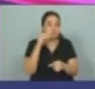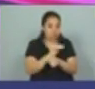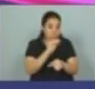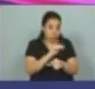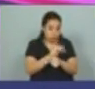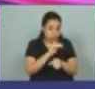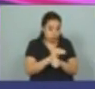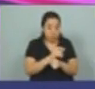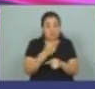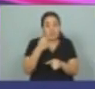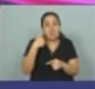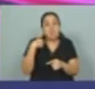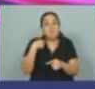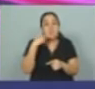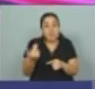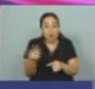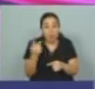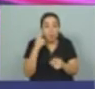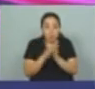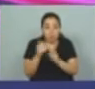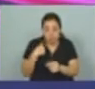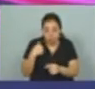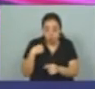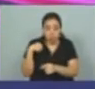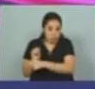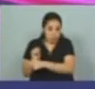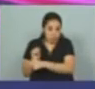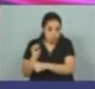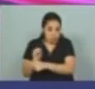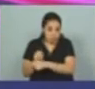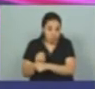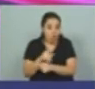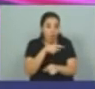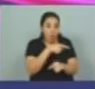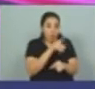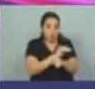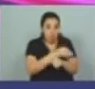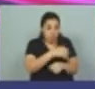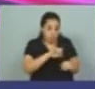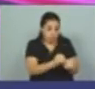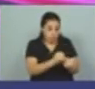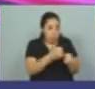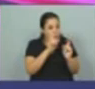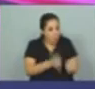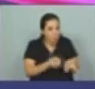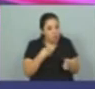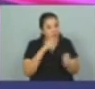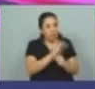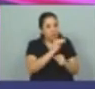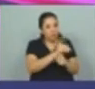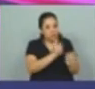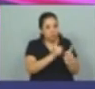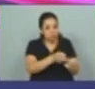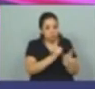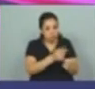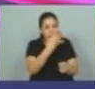corre más porque las alimento yo, todo. Sin embargo, yo le sigo pagando a esta señora 45.000 pesos por